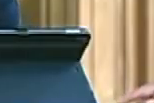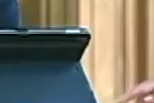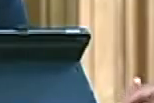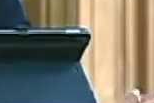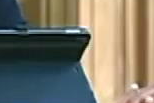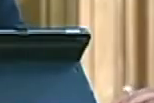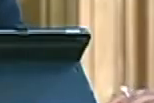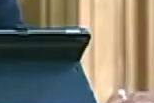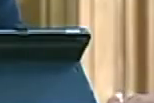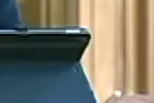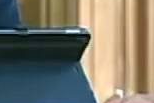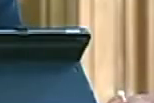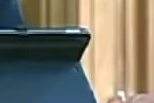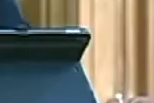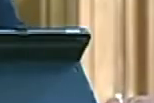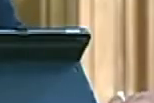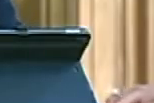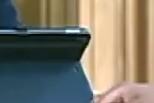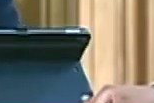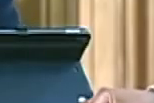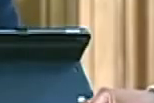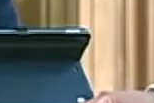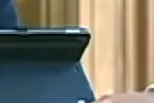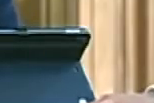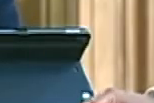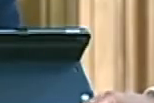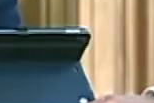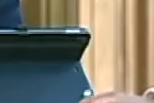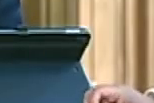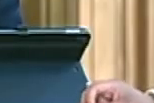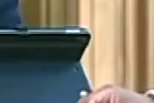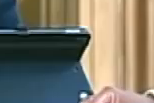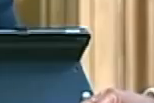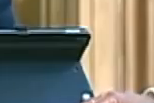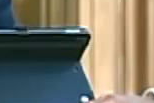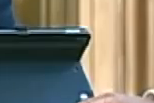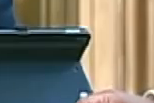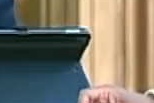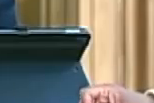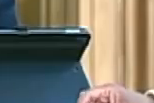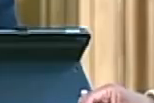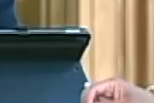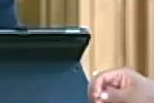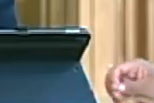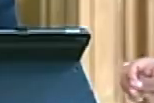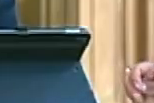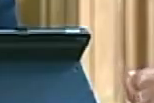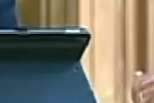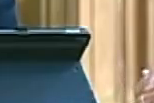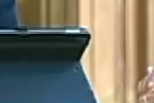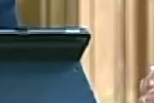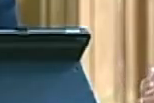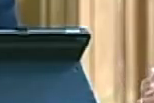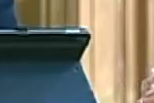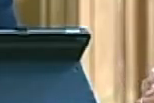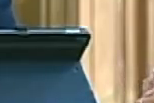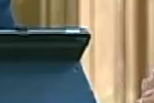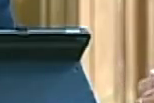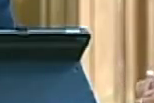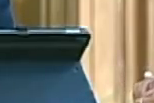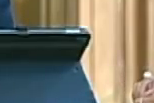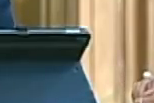comparecencia de hoy a esta hora 7 de la noche de el